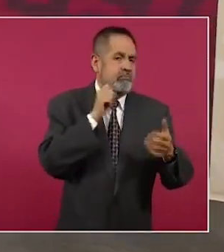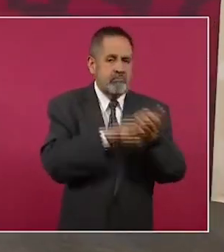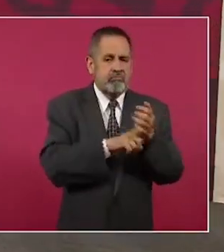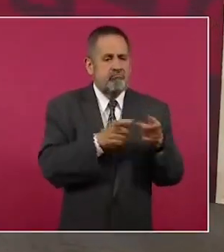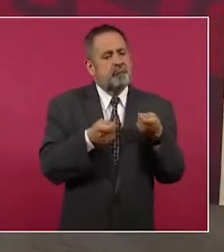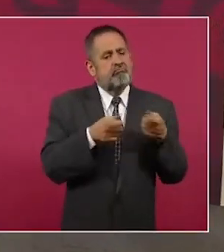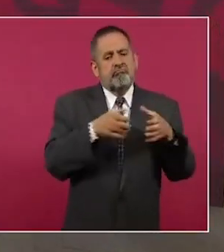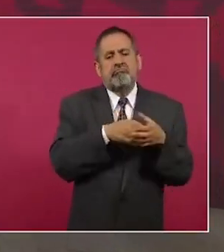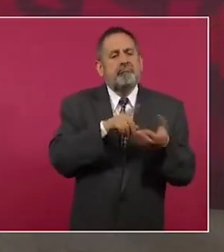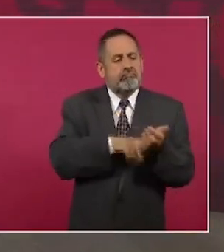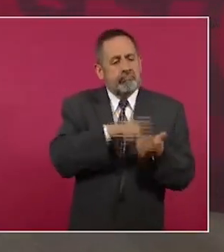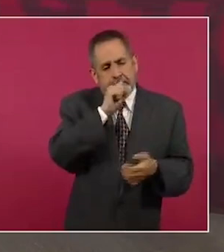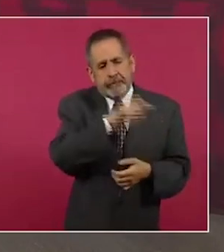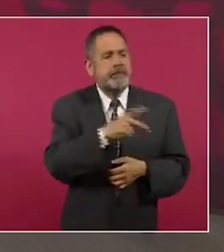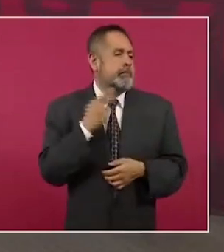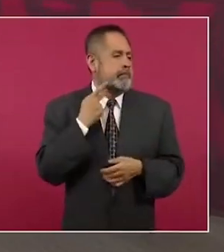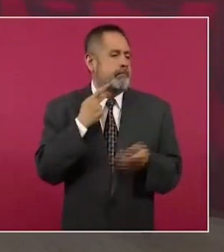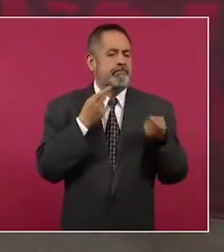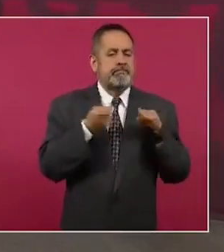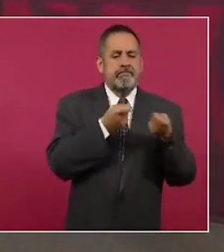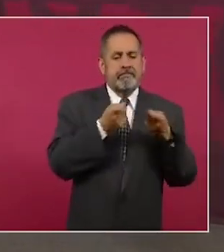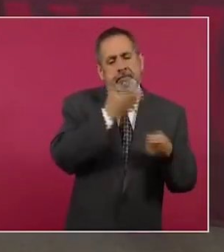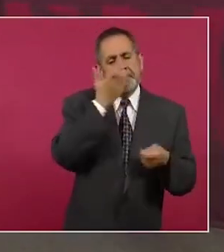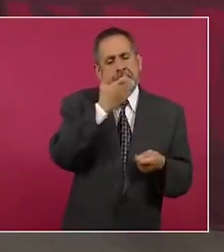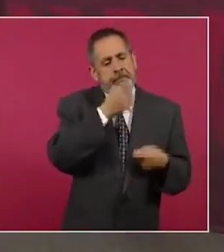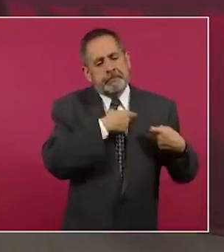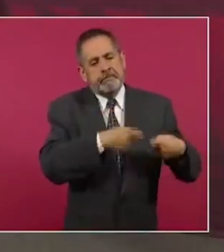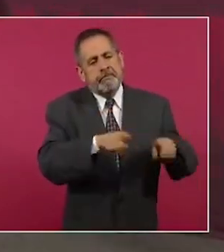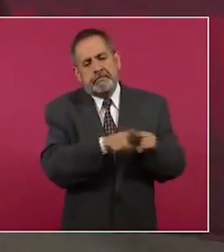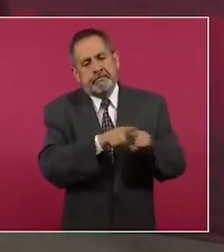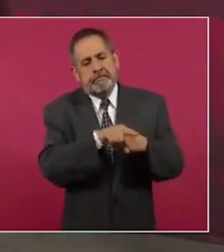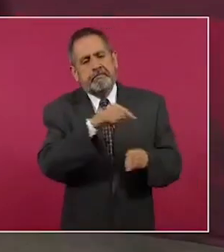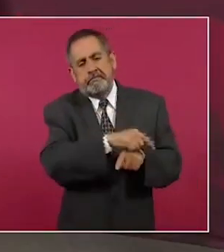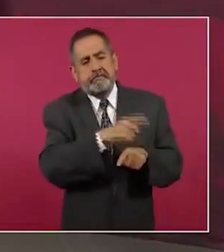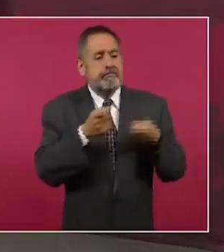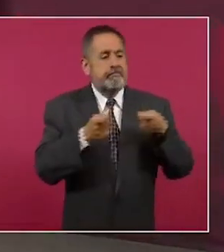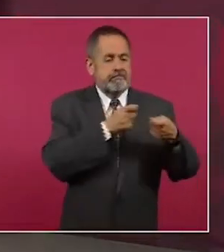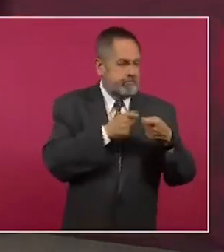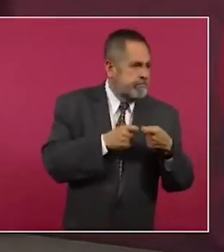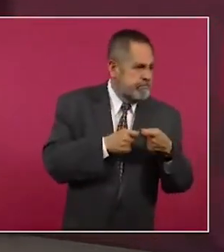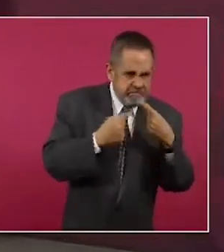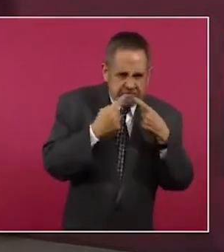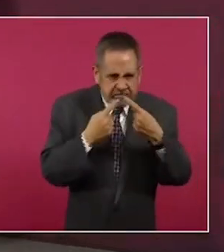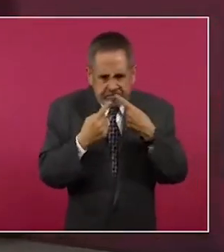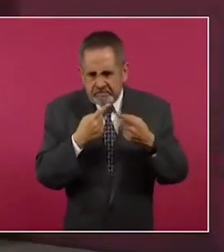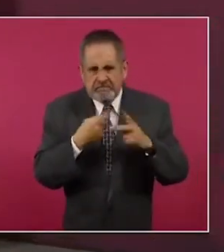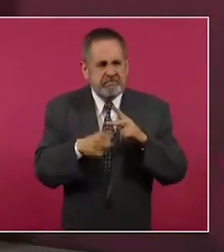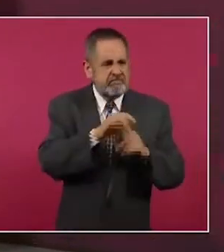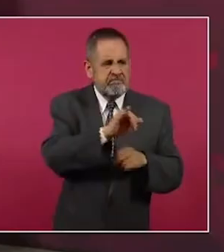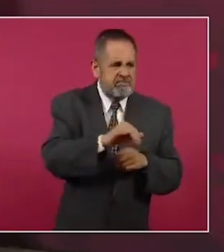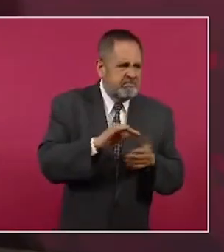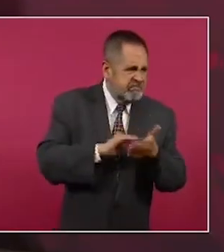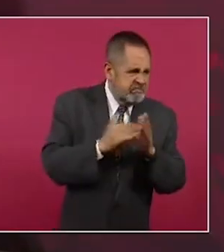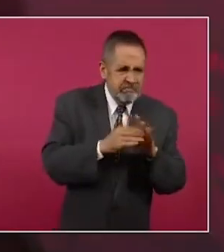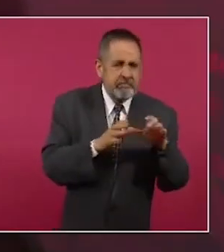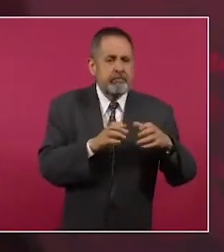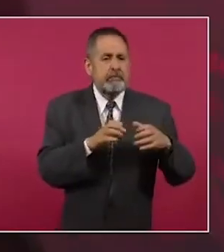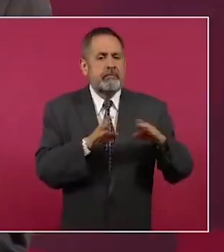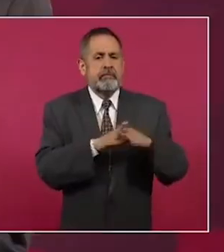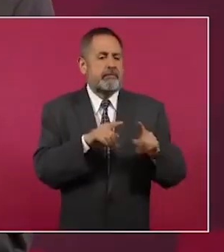dominado por los políticos tradicionales, ya habían iniciado